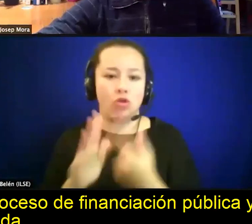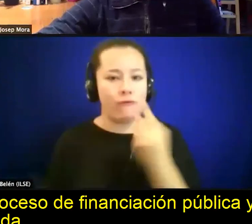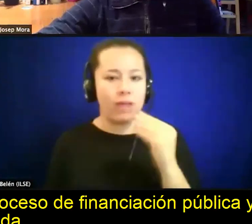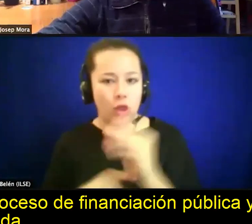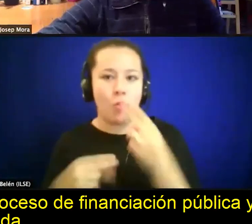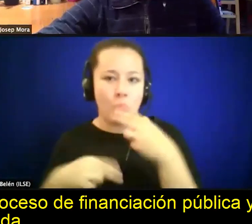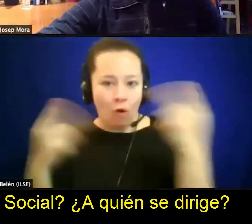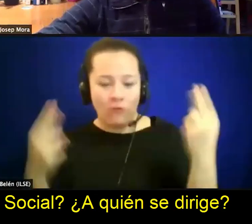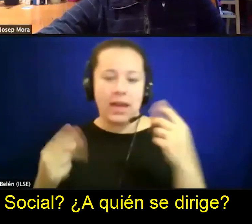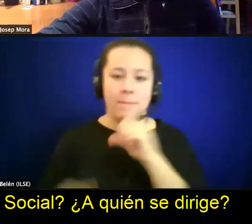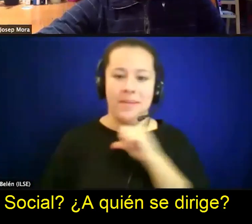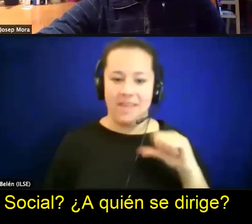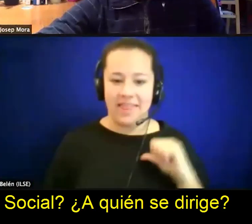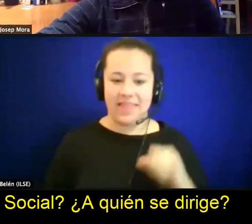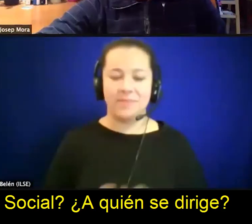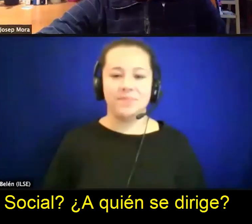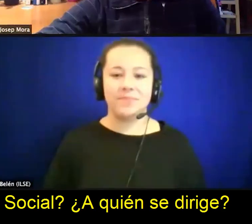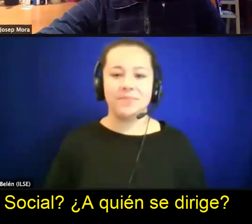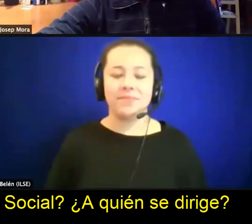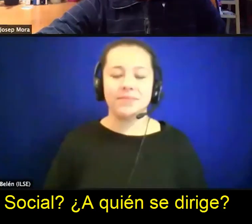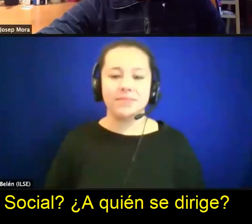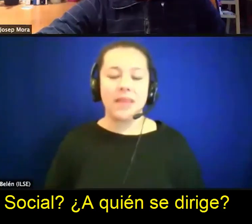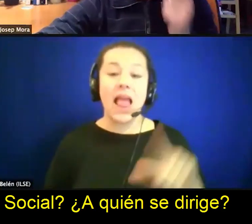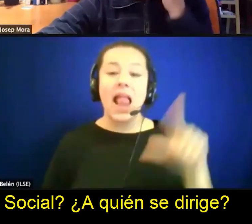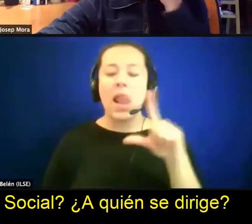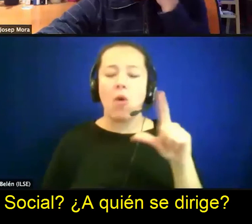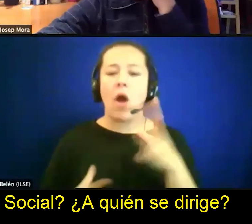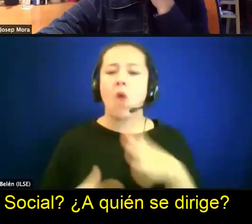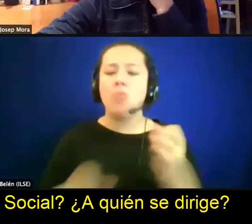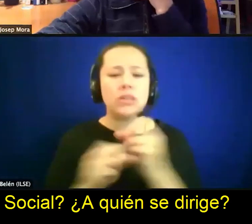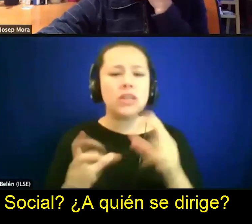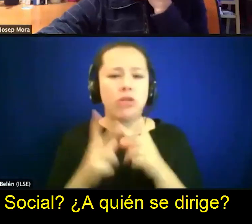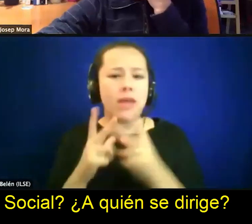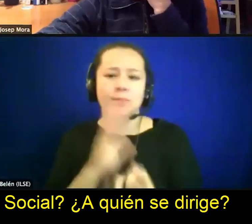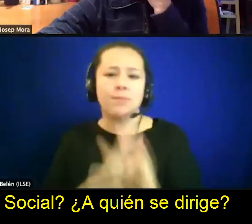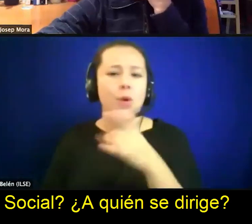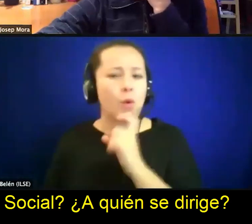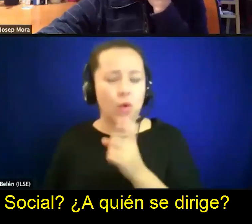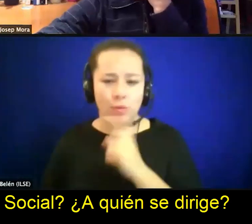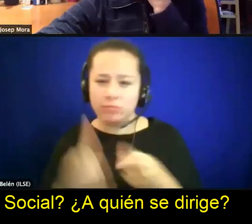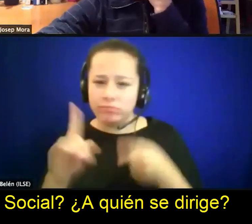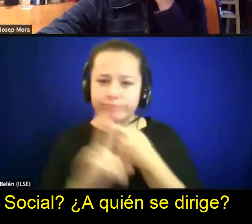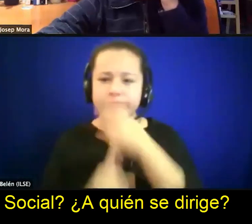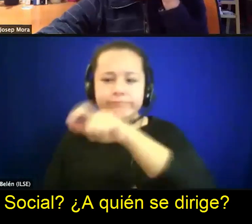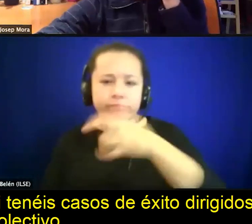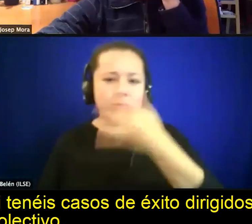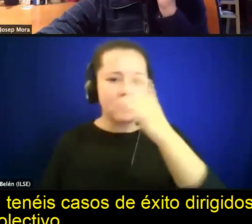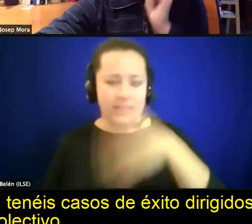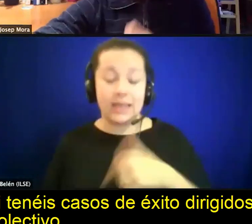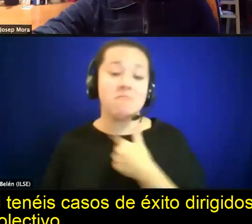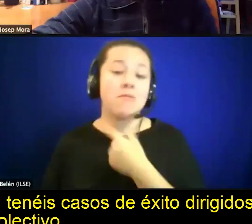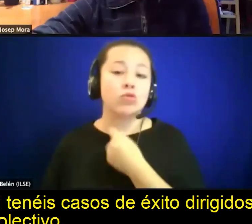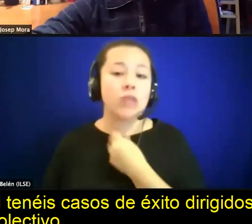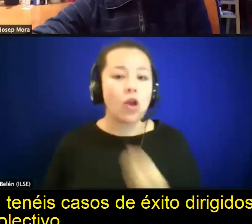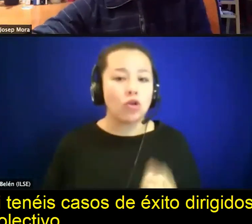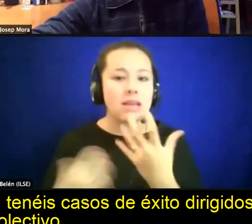privada. Laura, ¿cómo surge la Bolsa Social? ¿A quién se dirige? Y me gustaría que nos contase si tenéis casos